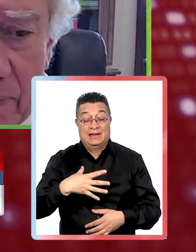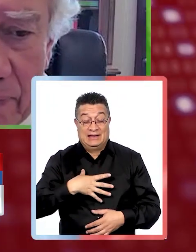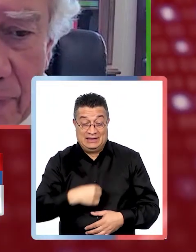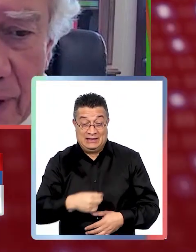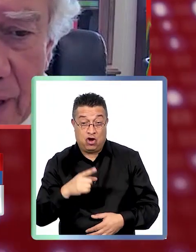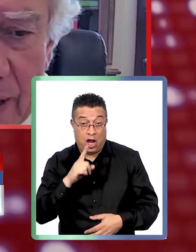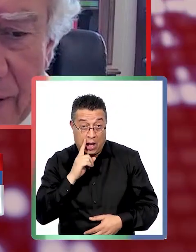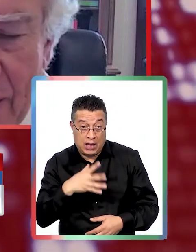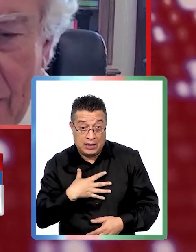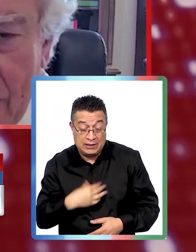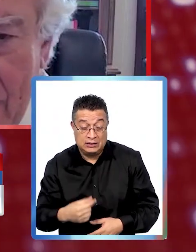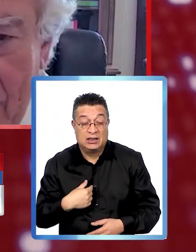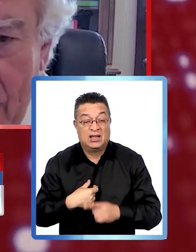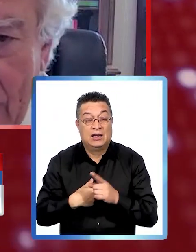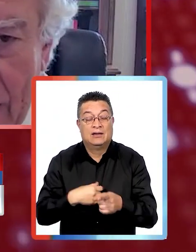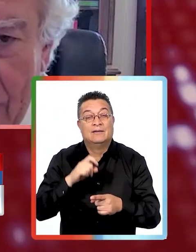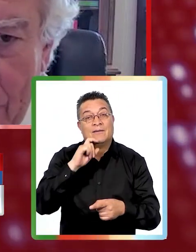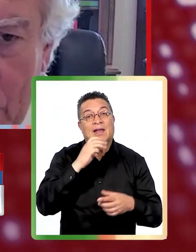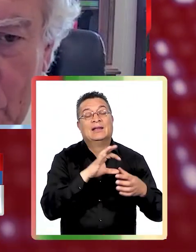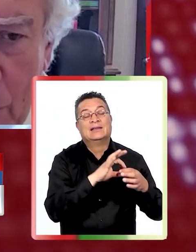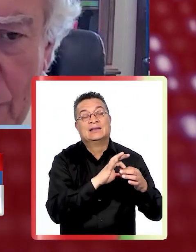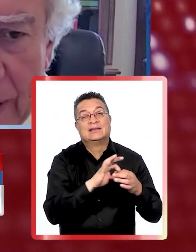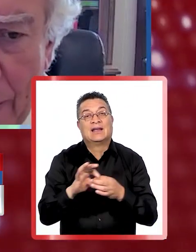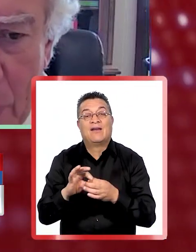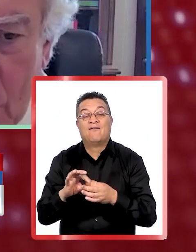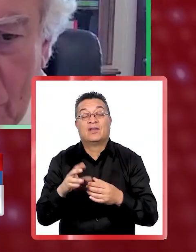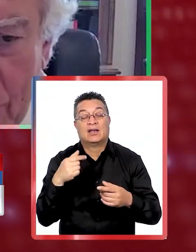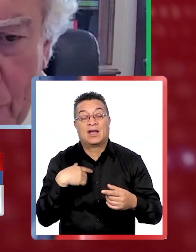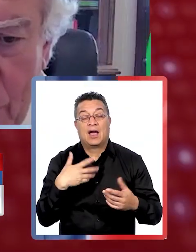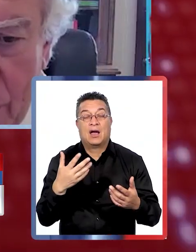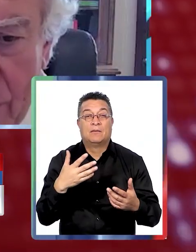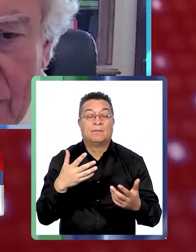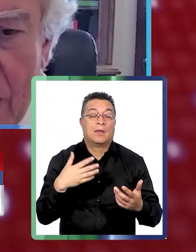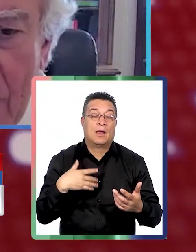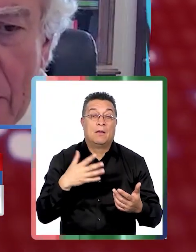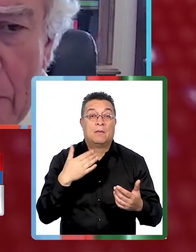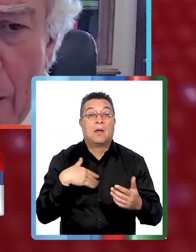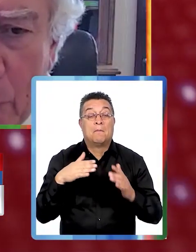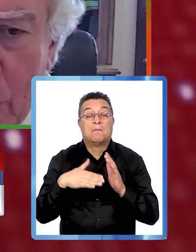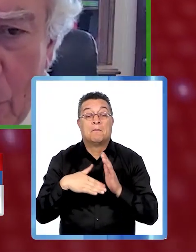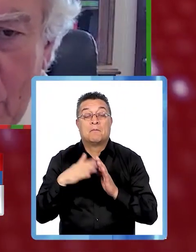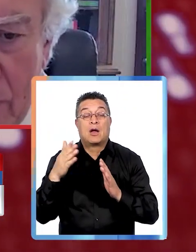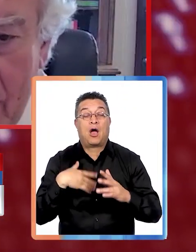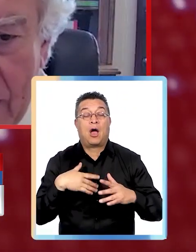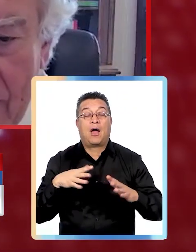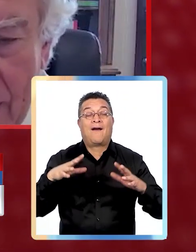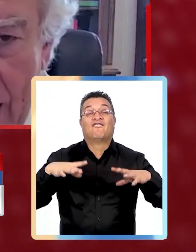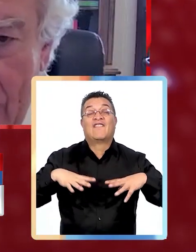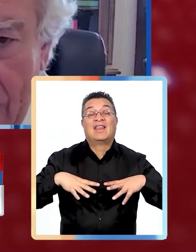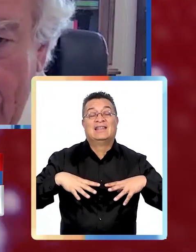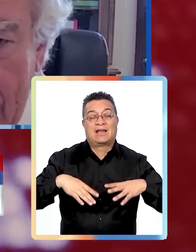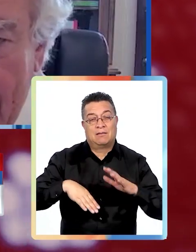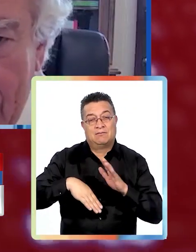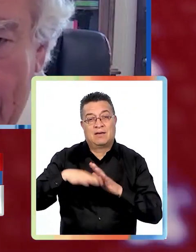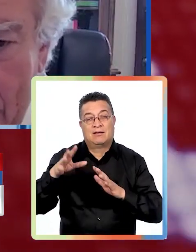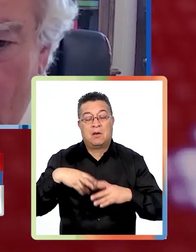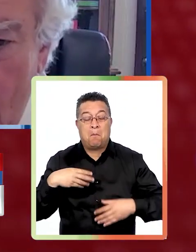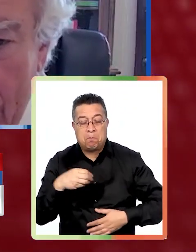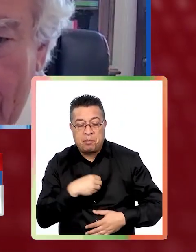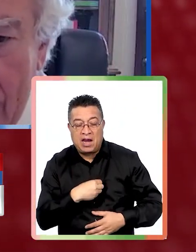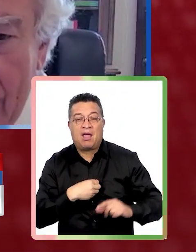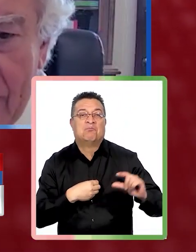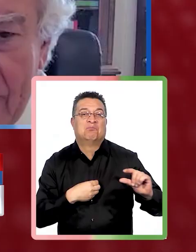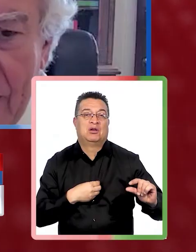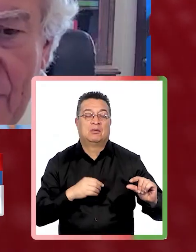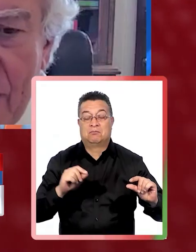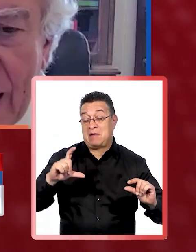eh, significa desde el punto de vista mío, si te puedo decir, más motivos de felicidad que de